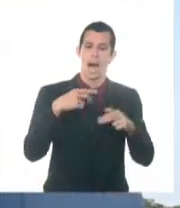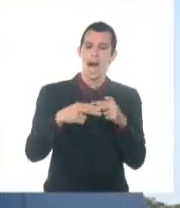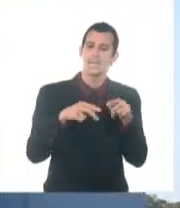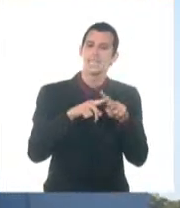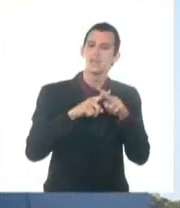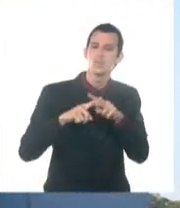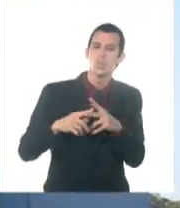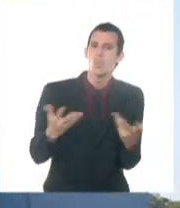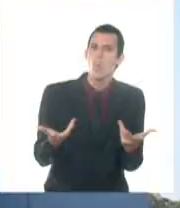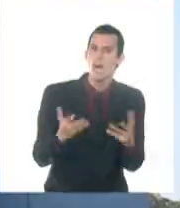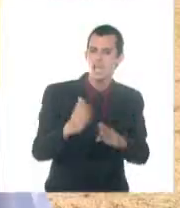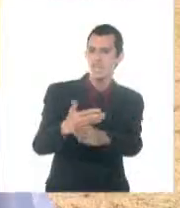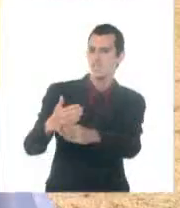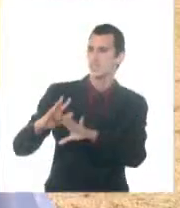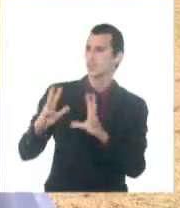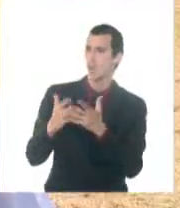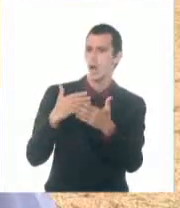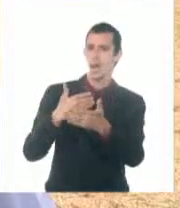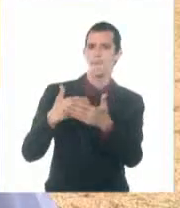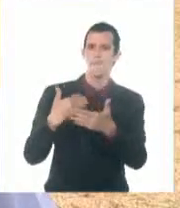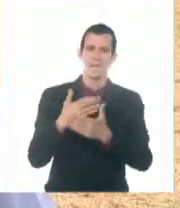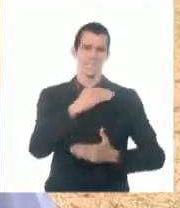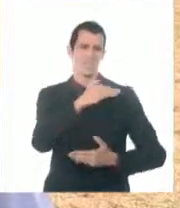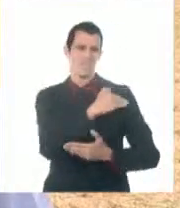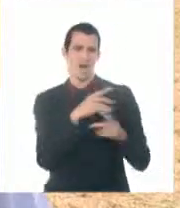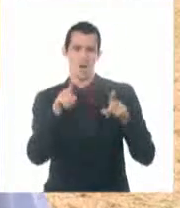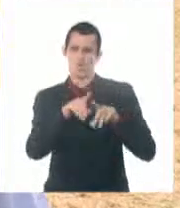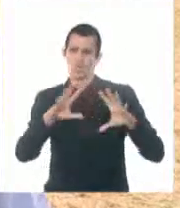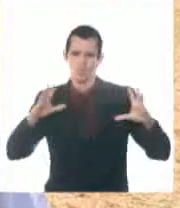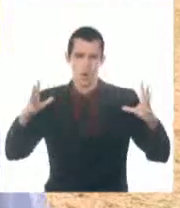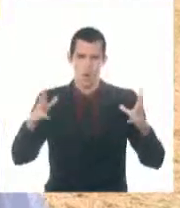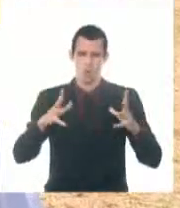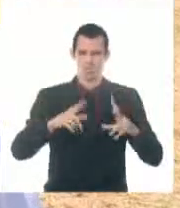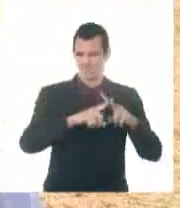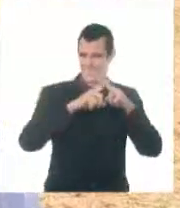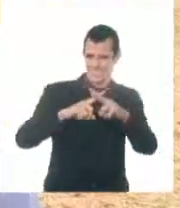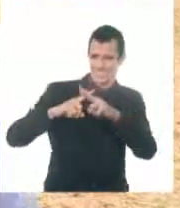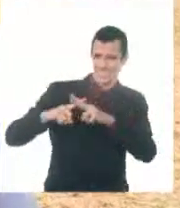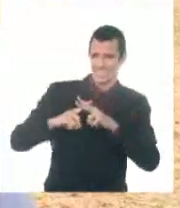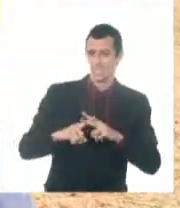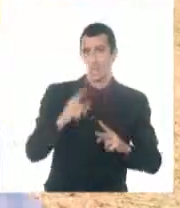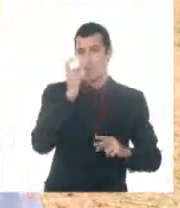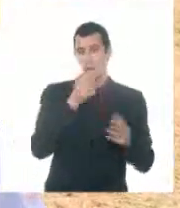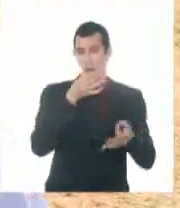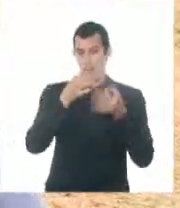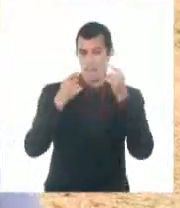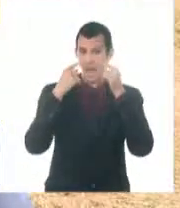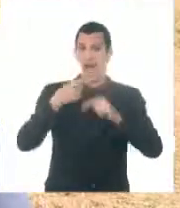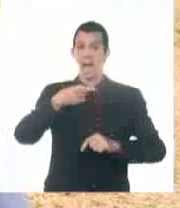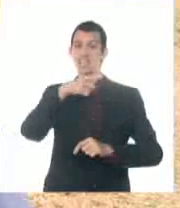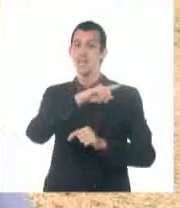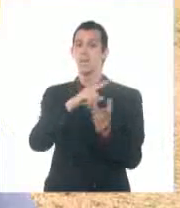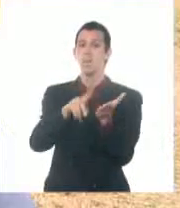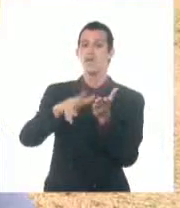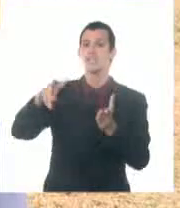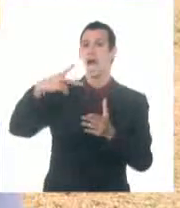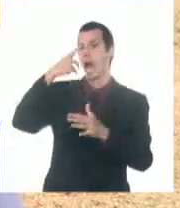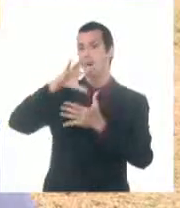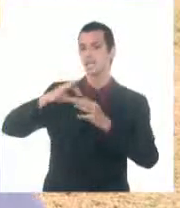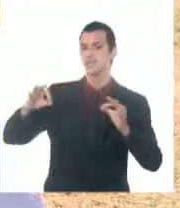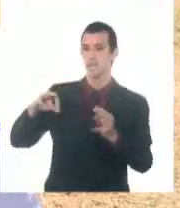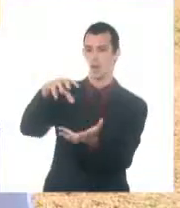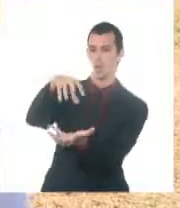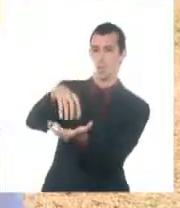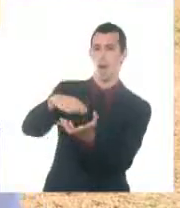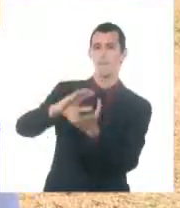y tecnológicas. El día de ayer atracó el barco en el Mariel, se hicieron las coordinaciones con el Mariel y